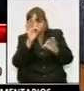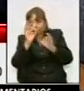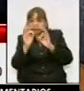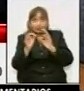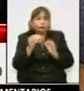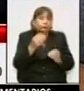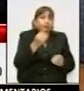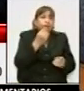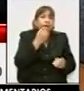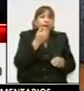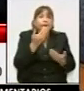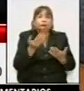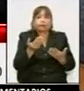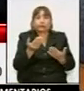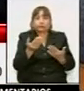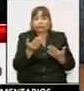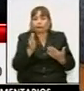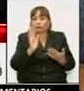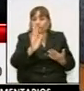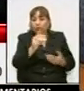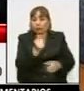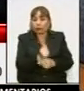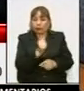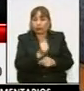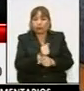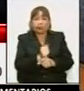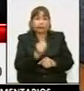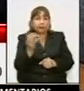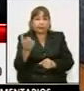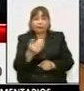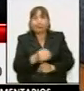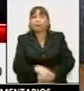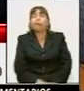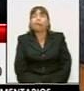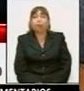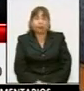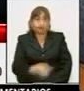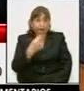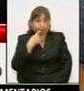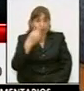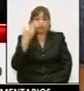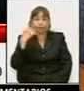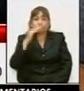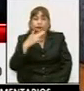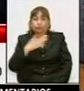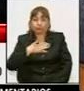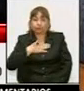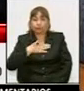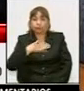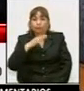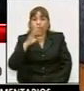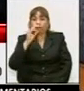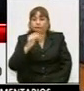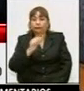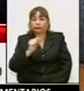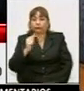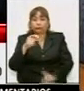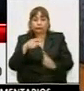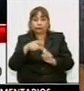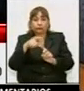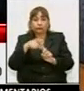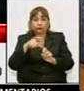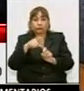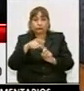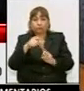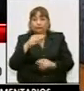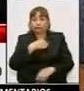digamos, a sus funcionarios para los CETARs. Y así fue elegido por el presidente Alejandro Toledo. Y